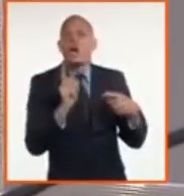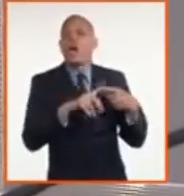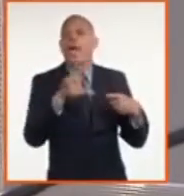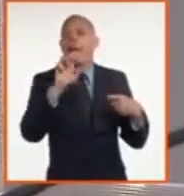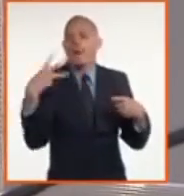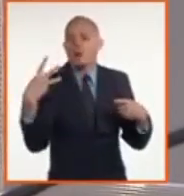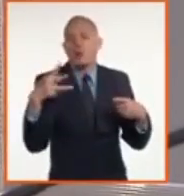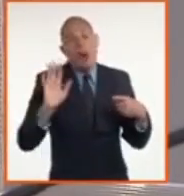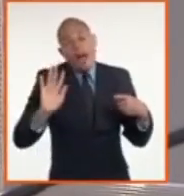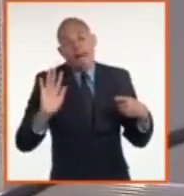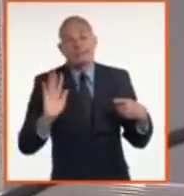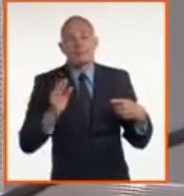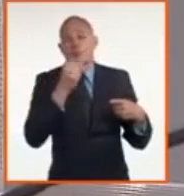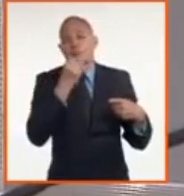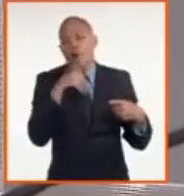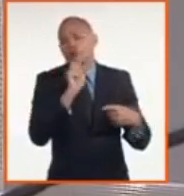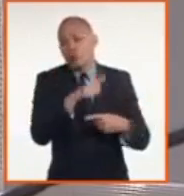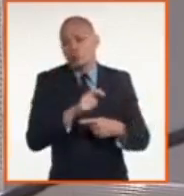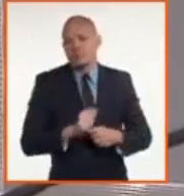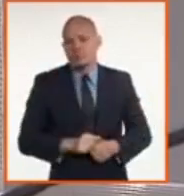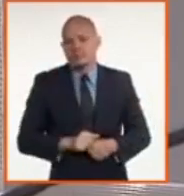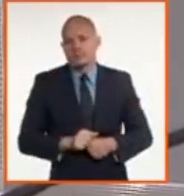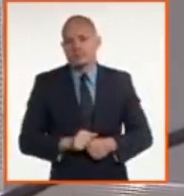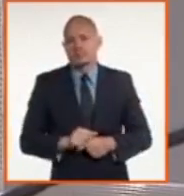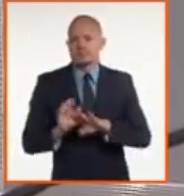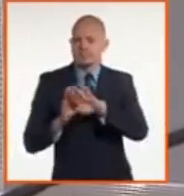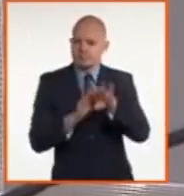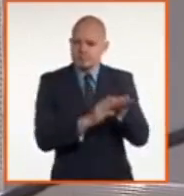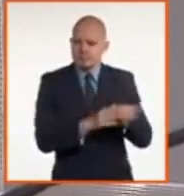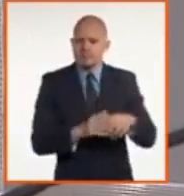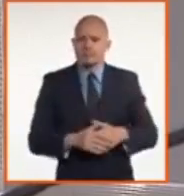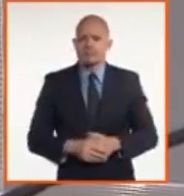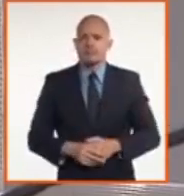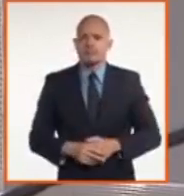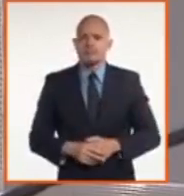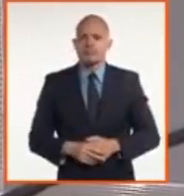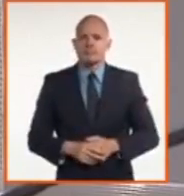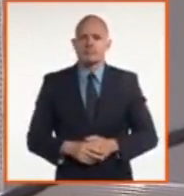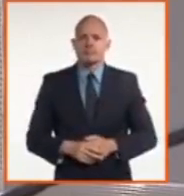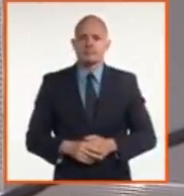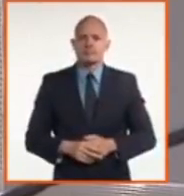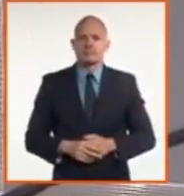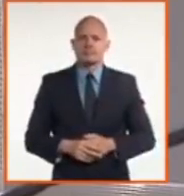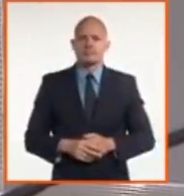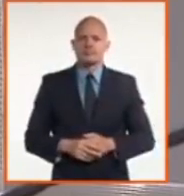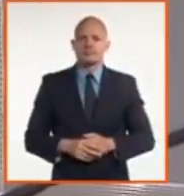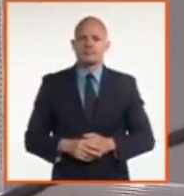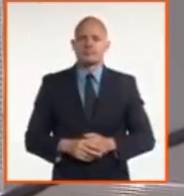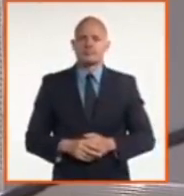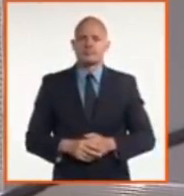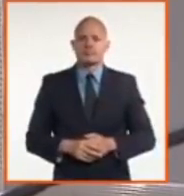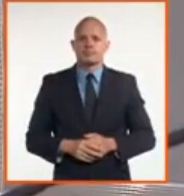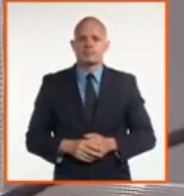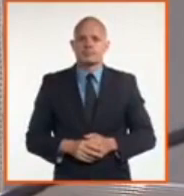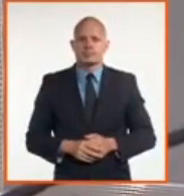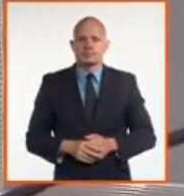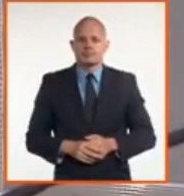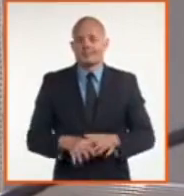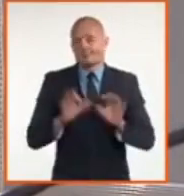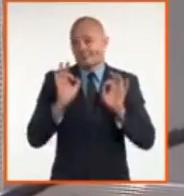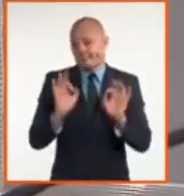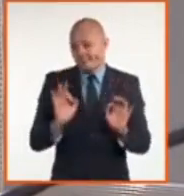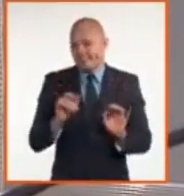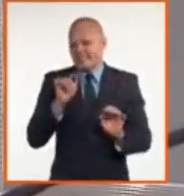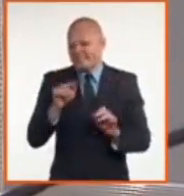ahora como usted verá esto implica que hay que tener una organización